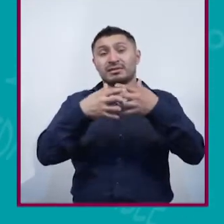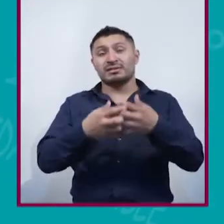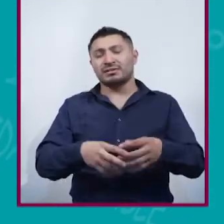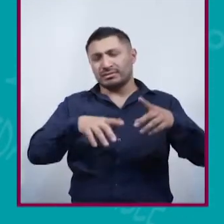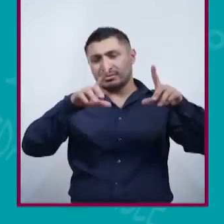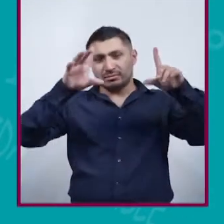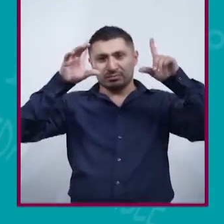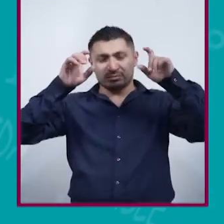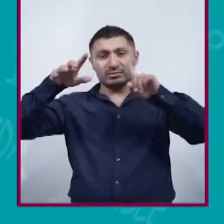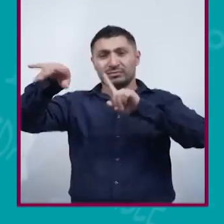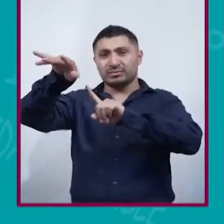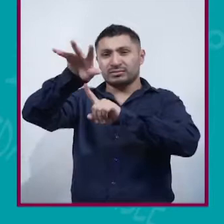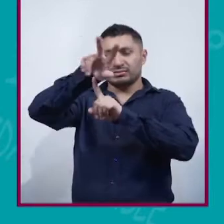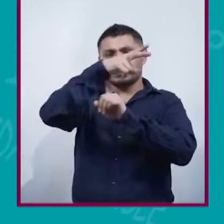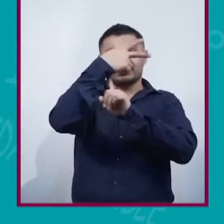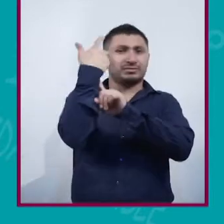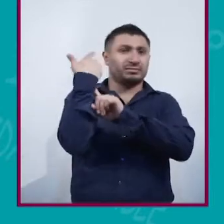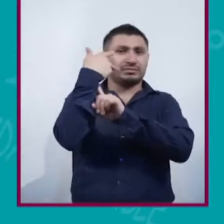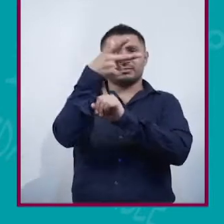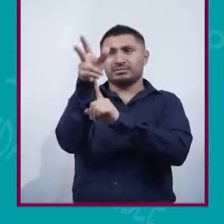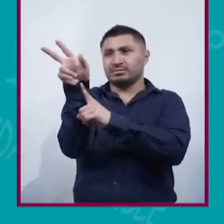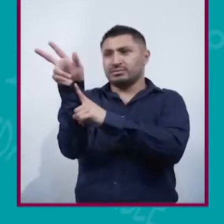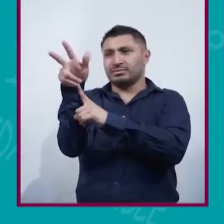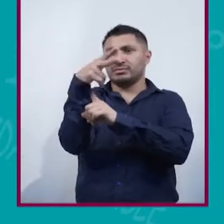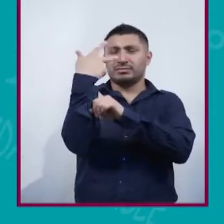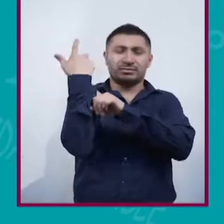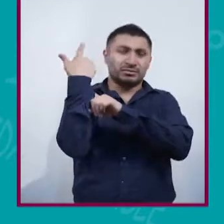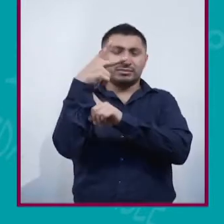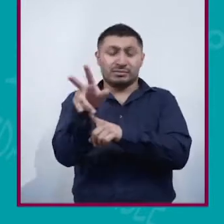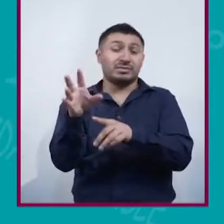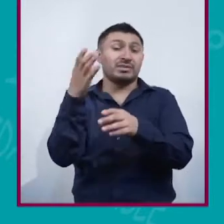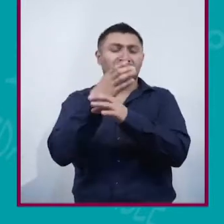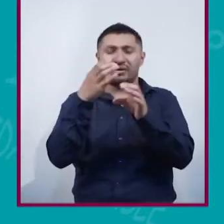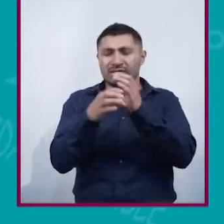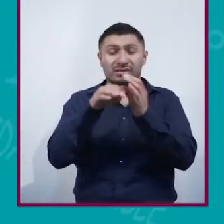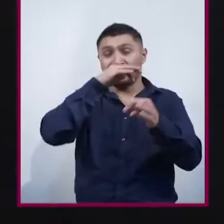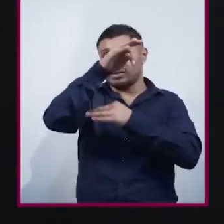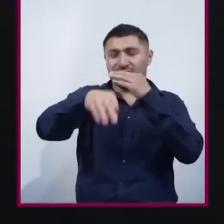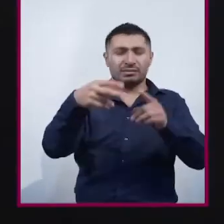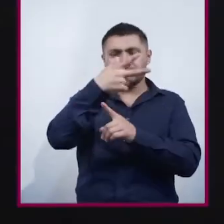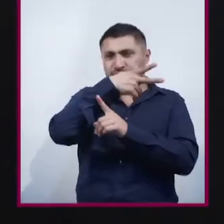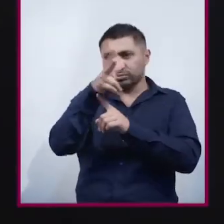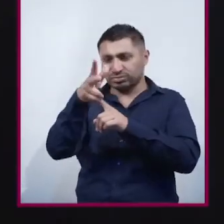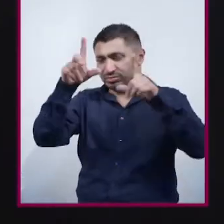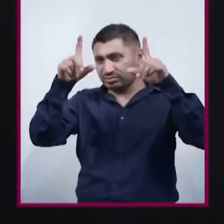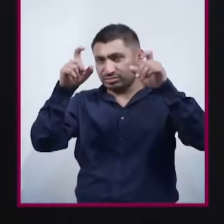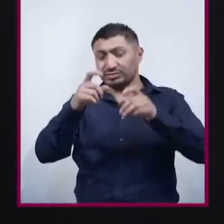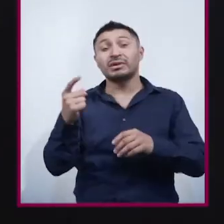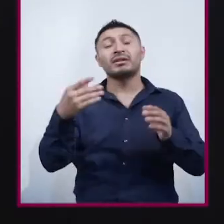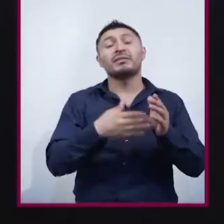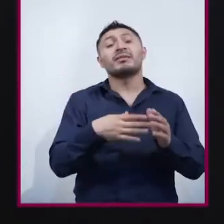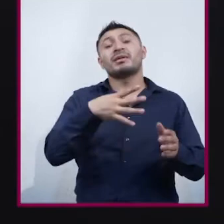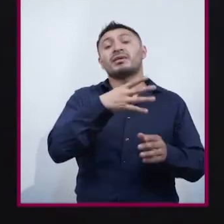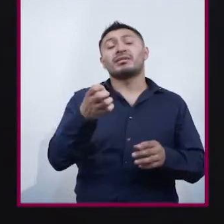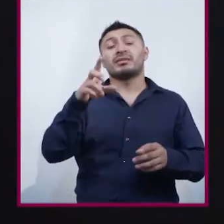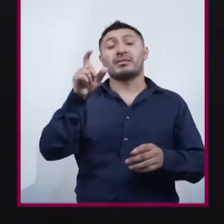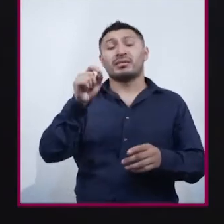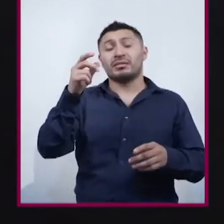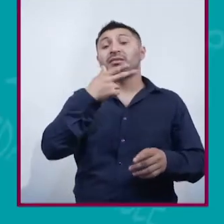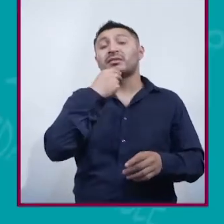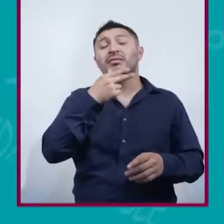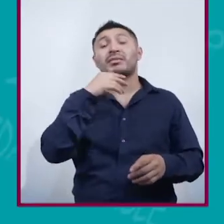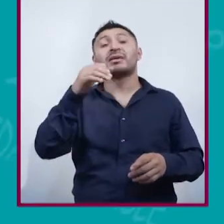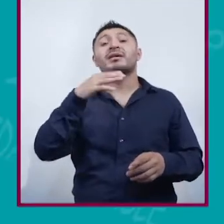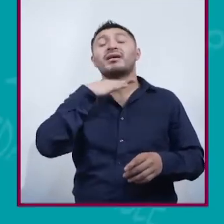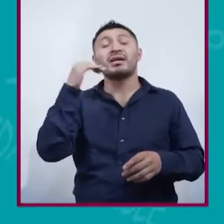fotográfica que giraba sobre su propio eje para registrar una imagen panorámica de las cosas. En 1920, el inventor y fotógrafo